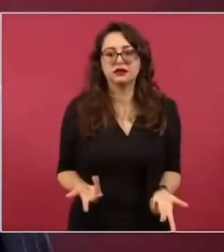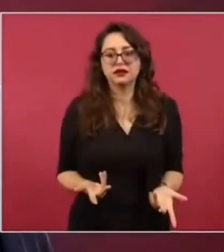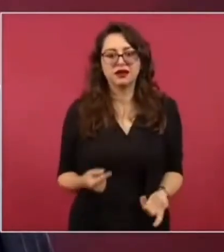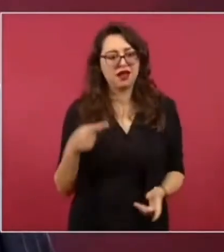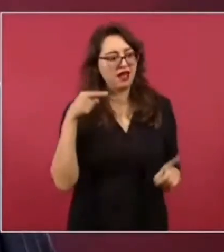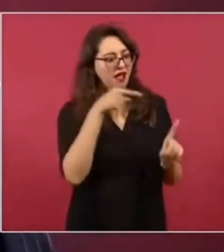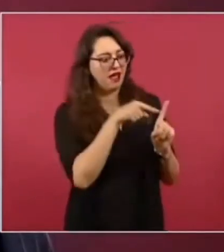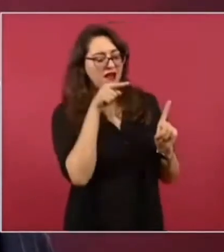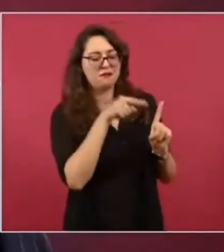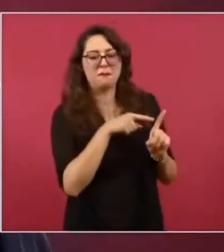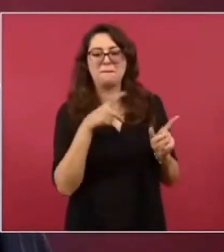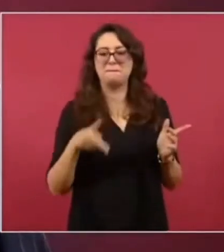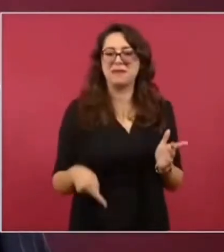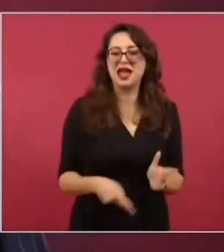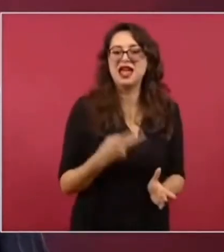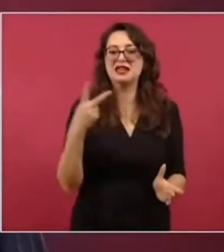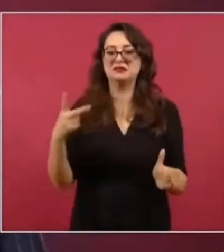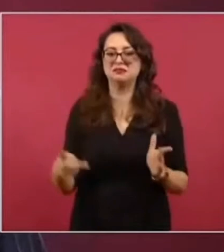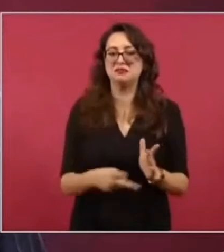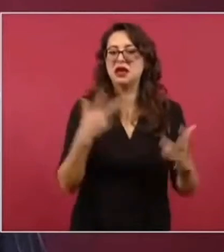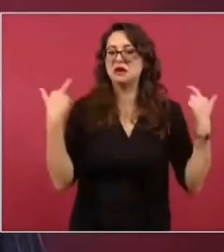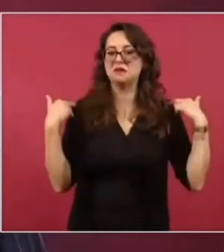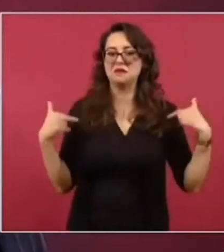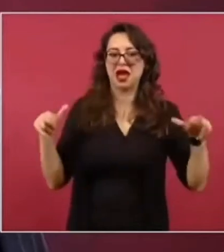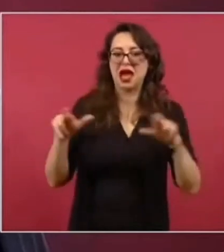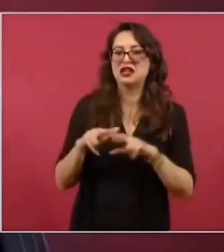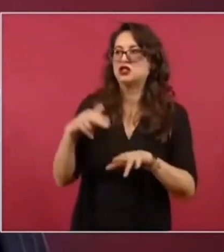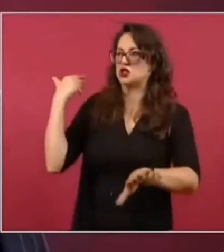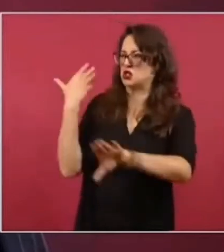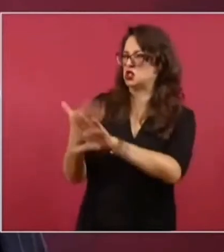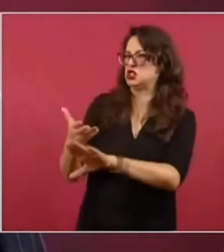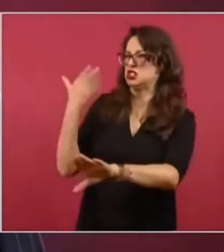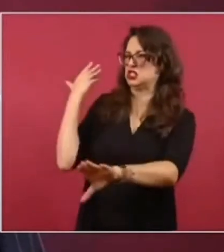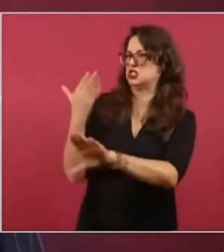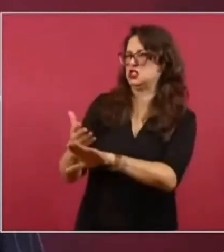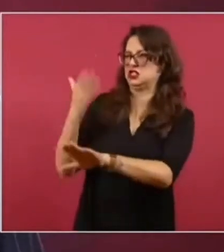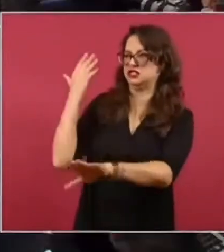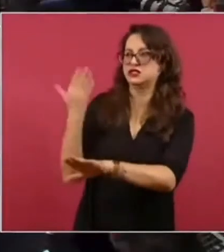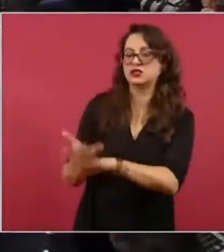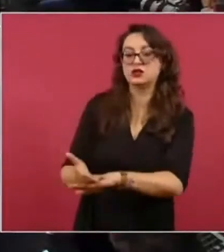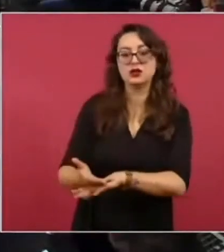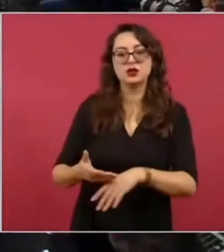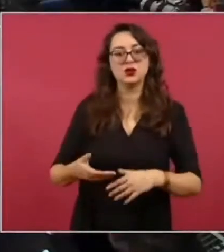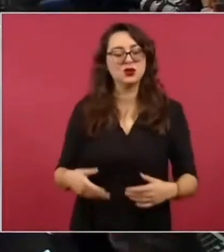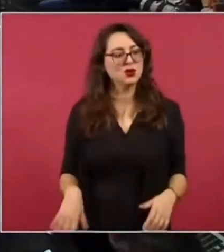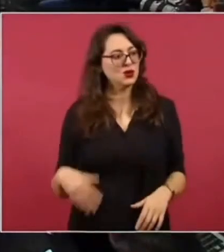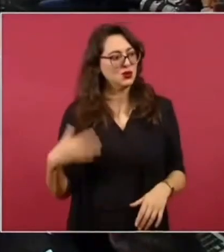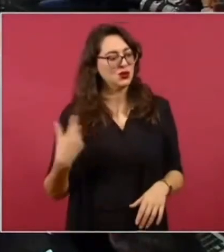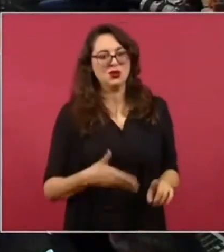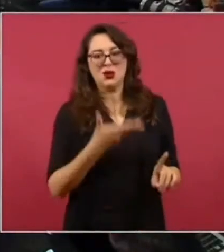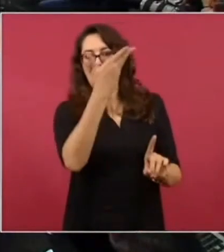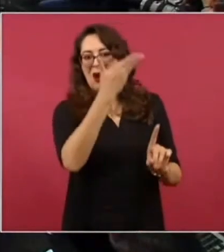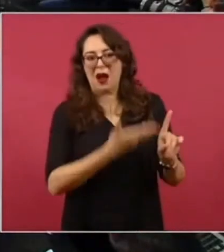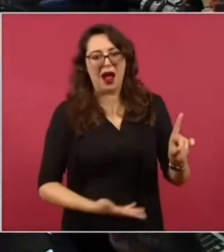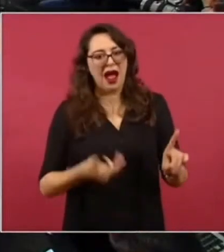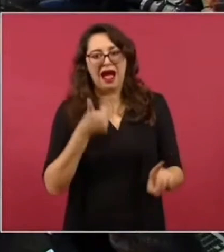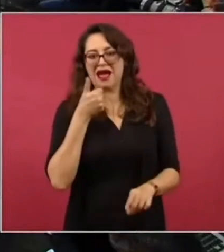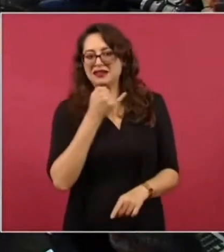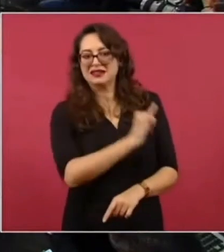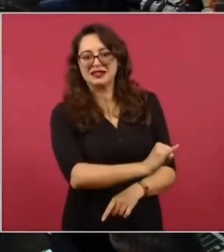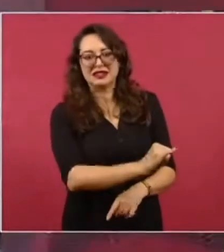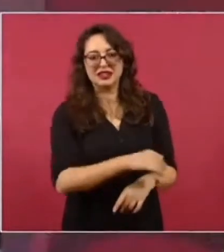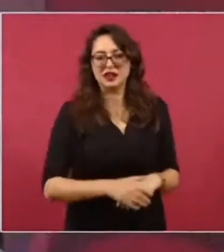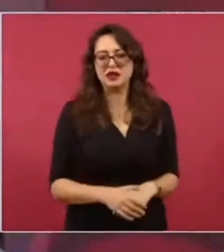denunciaba a los maestros, a las maestras. Bueno, porque